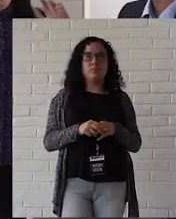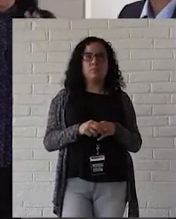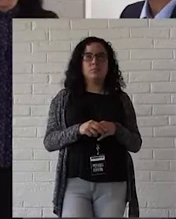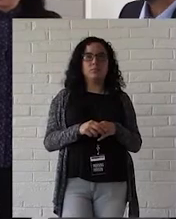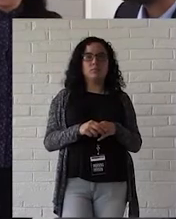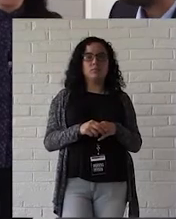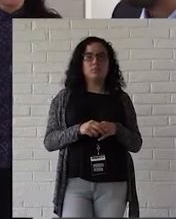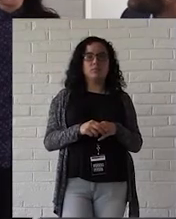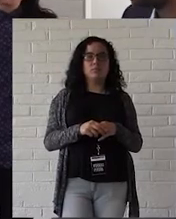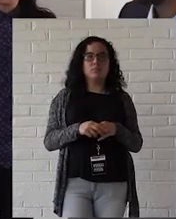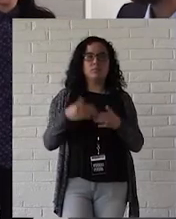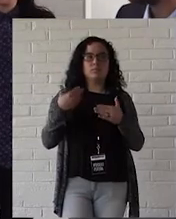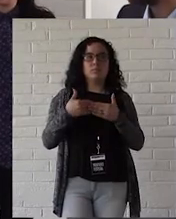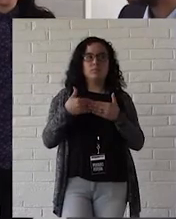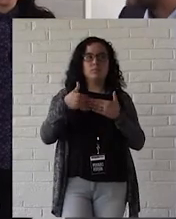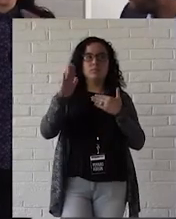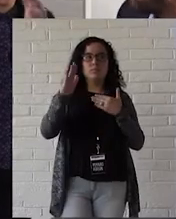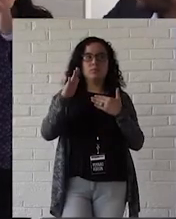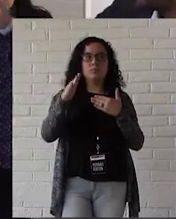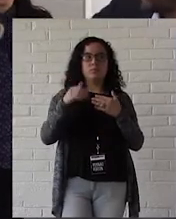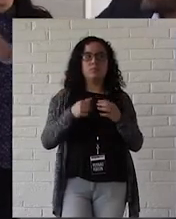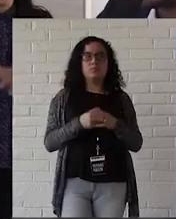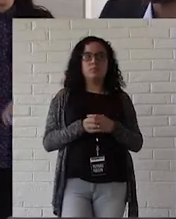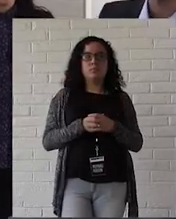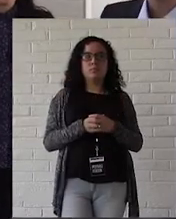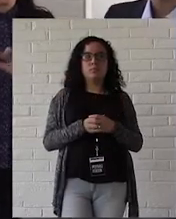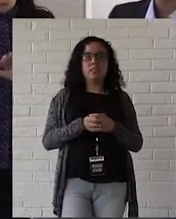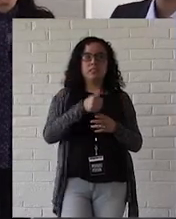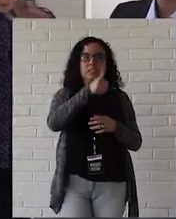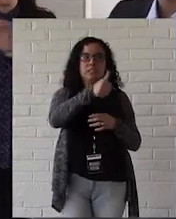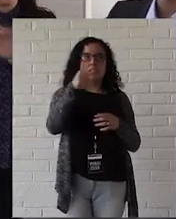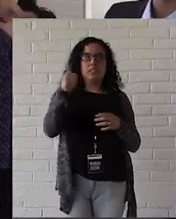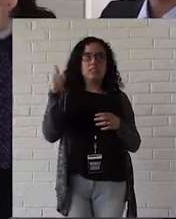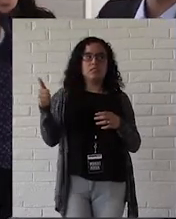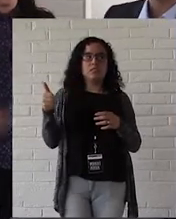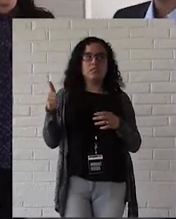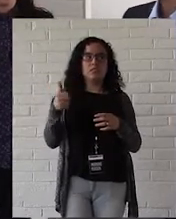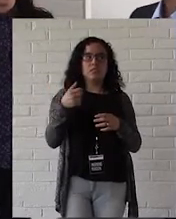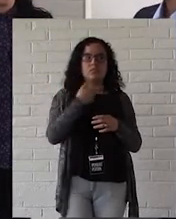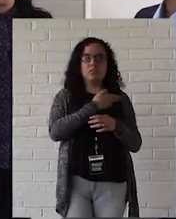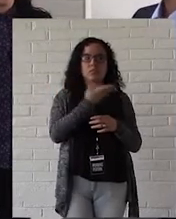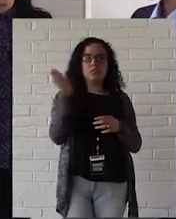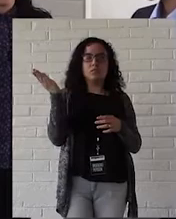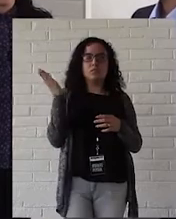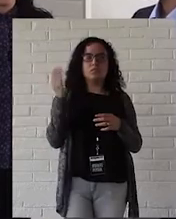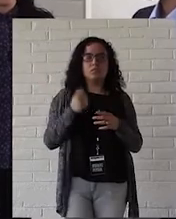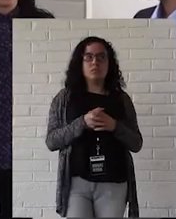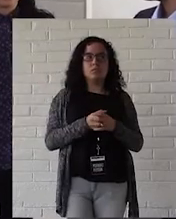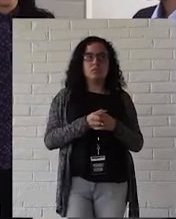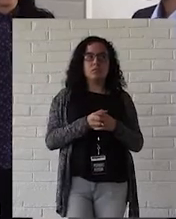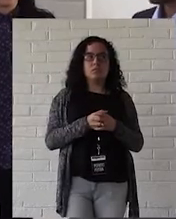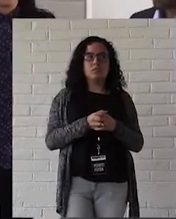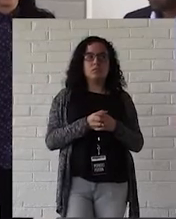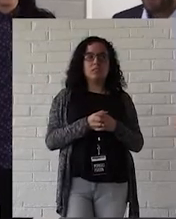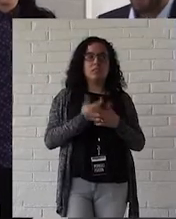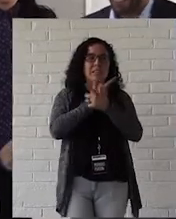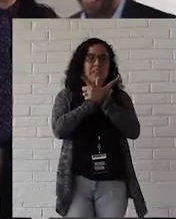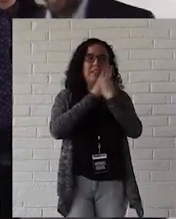A partir de este momento, quiero que cada una de ustedes se sienta 100% libres. ¿Ok?